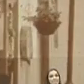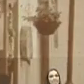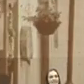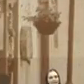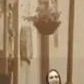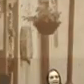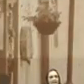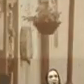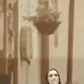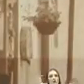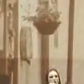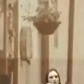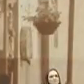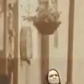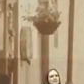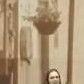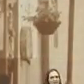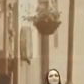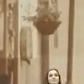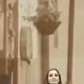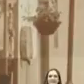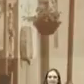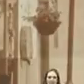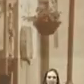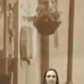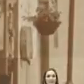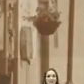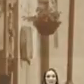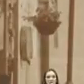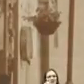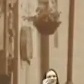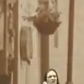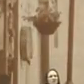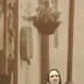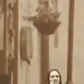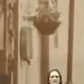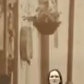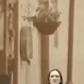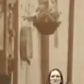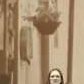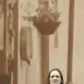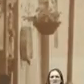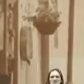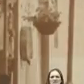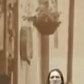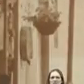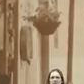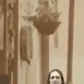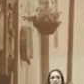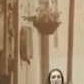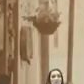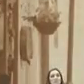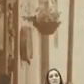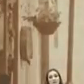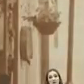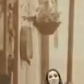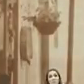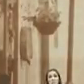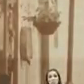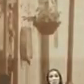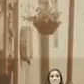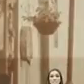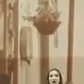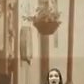todo el desarrollo. Precisamente el presidente de la República, Iván Duque, se pronunció hace pocos minutos. El primer mandatario dijo que de lograr el incremento del